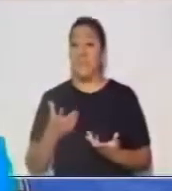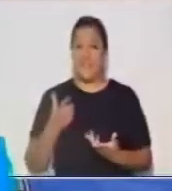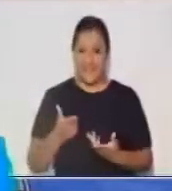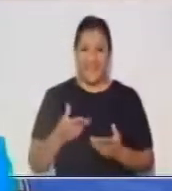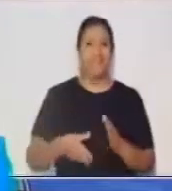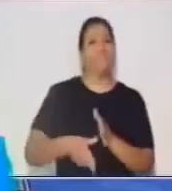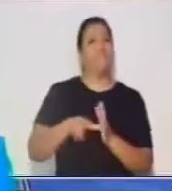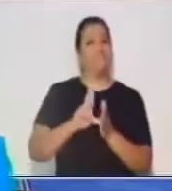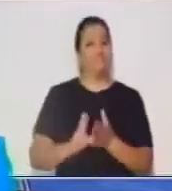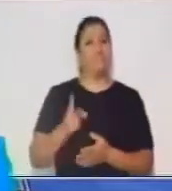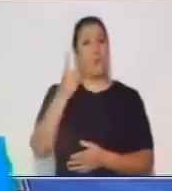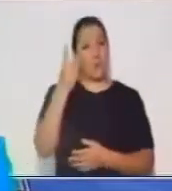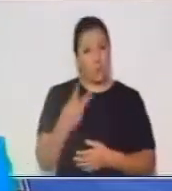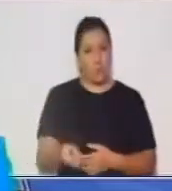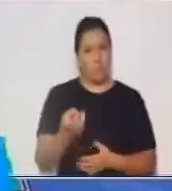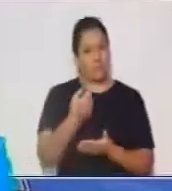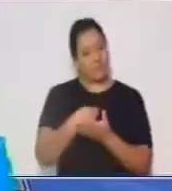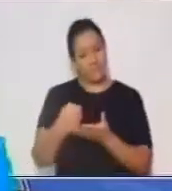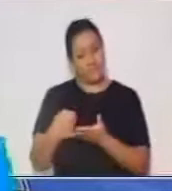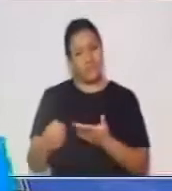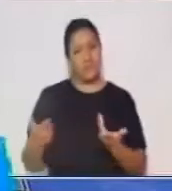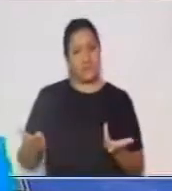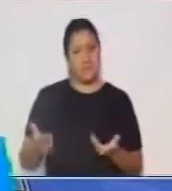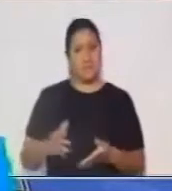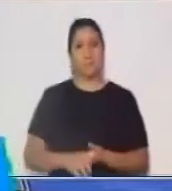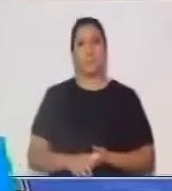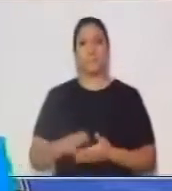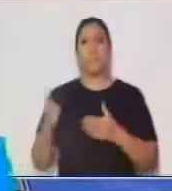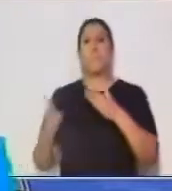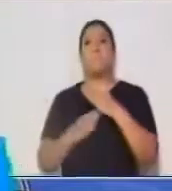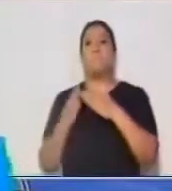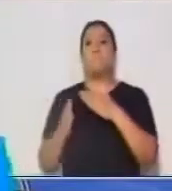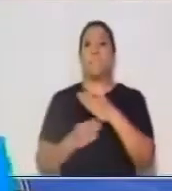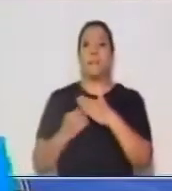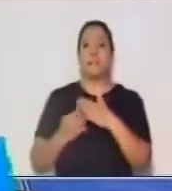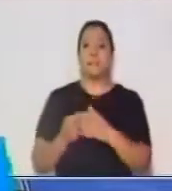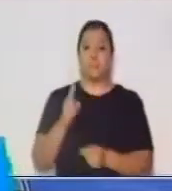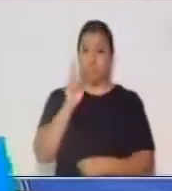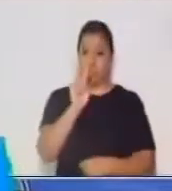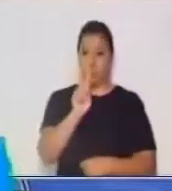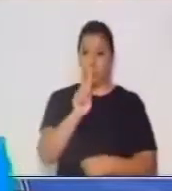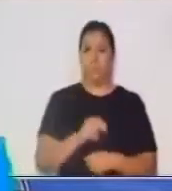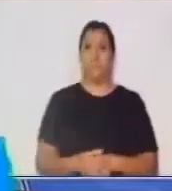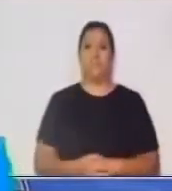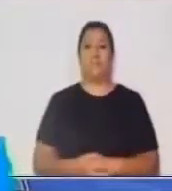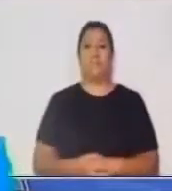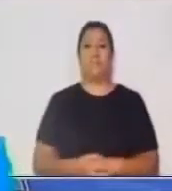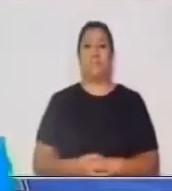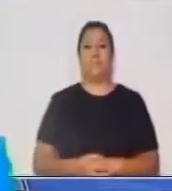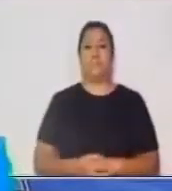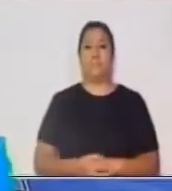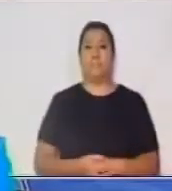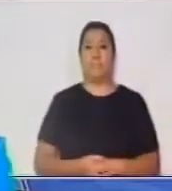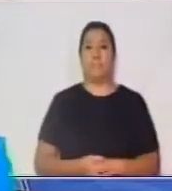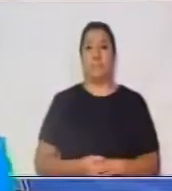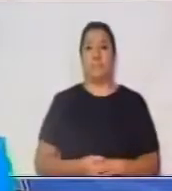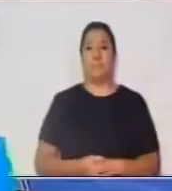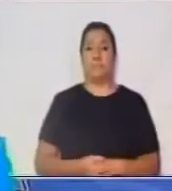Sebastián? No, es que no puedo. No puedo. No quieres.